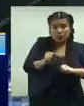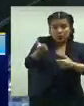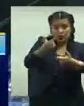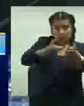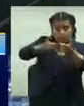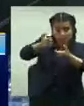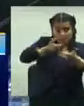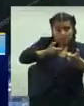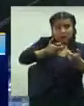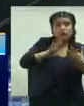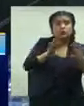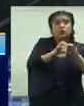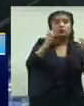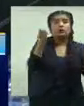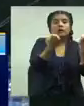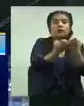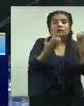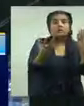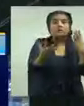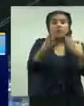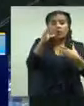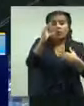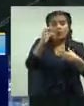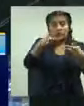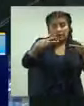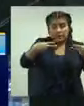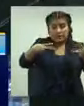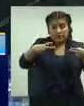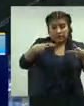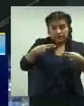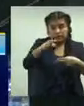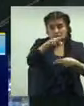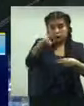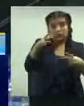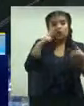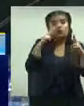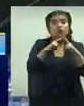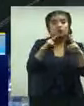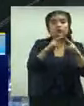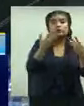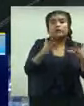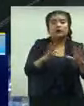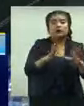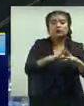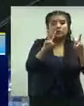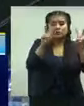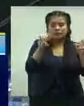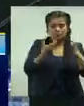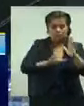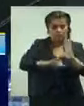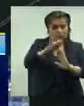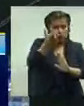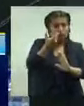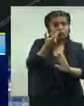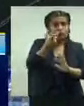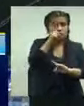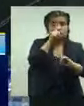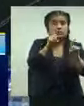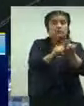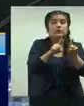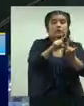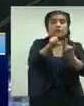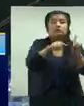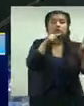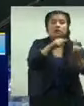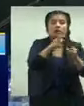los insumos oncológicos, que como es de conocimiento de ustedes, son insumos con un costo bastante alto y precisamente